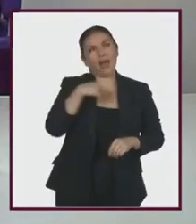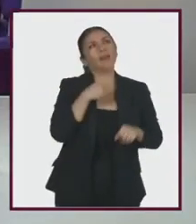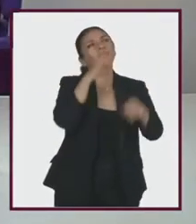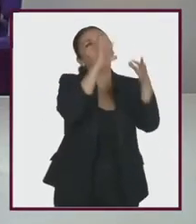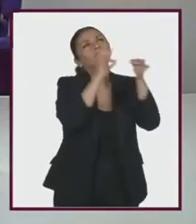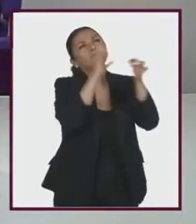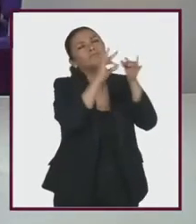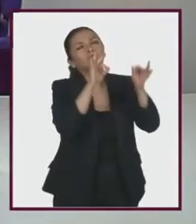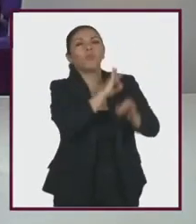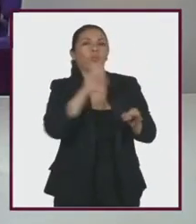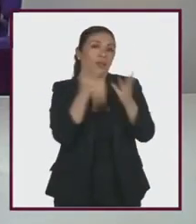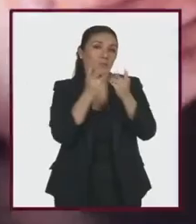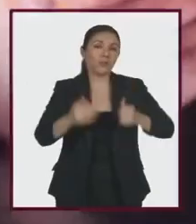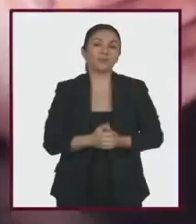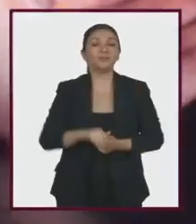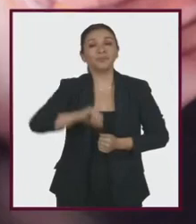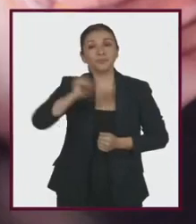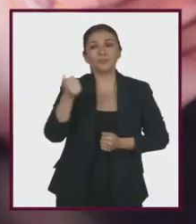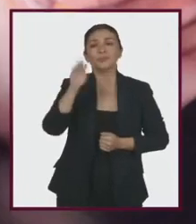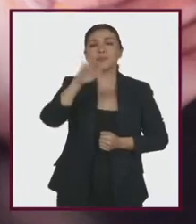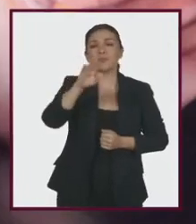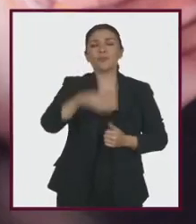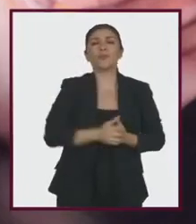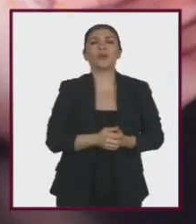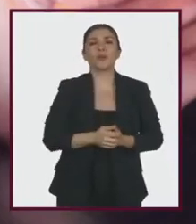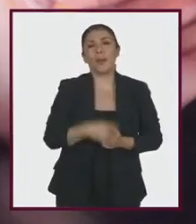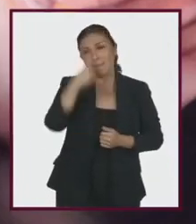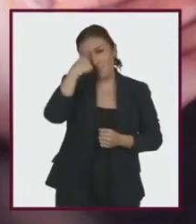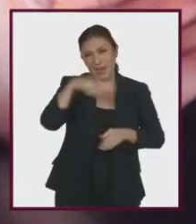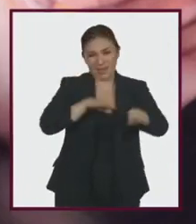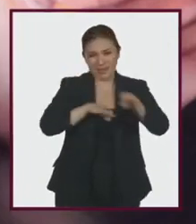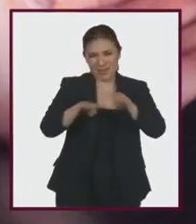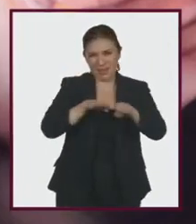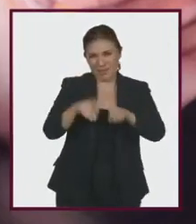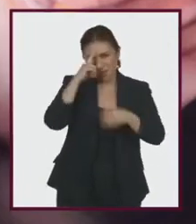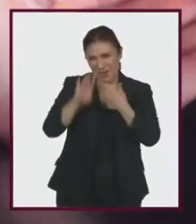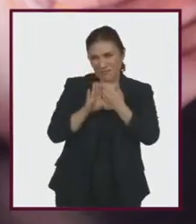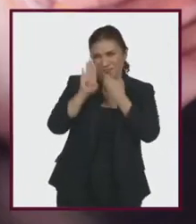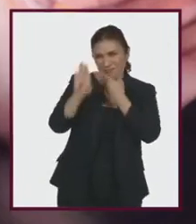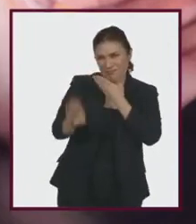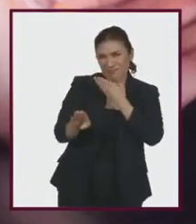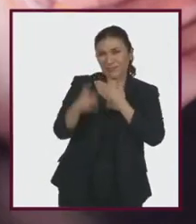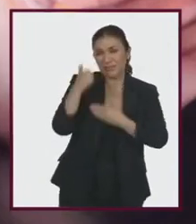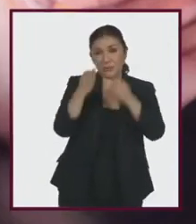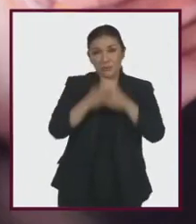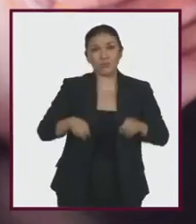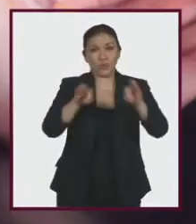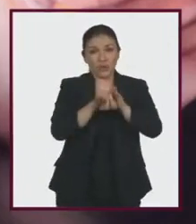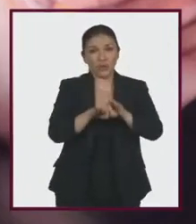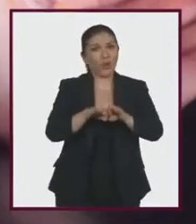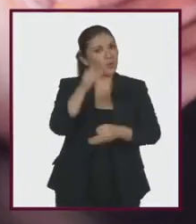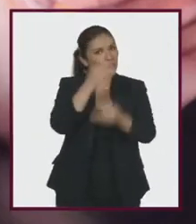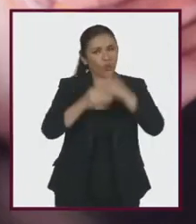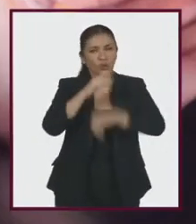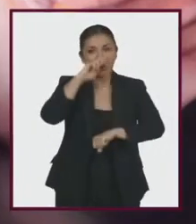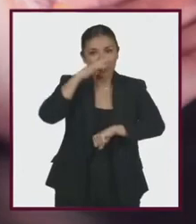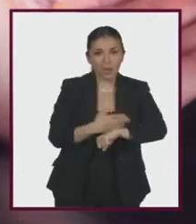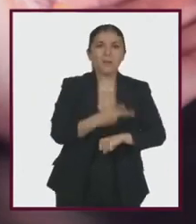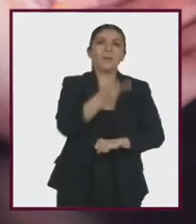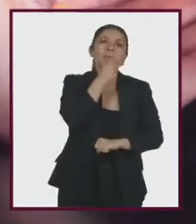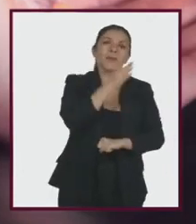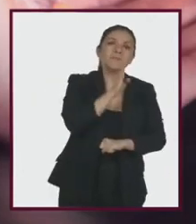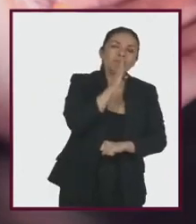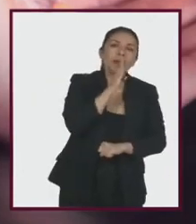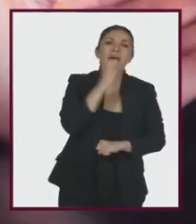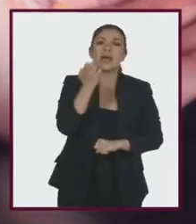solucionar. Michelle Martínez, para que un trabajo de prevención es sumamente importante, que sea un trabajo integral, padres de familia, docentes y